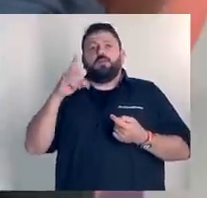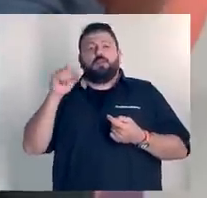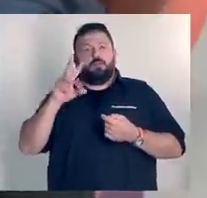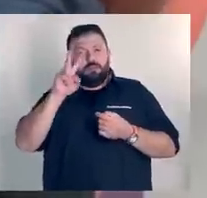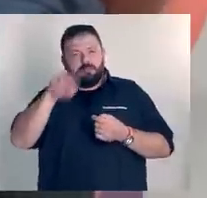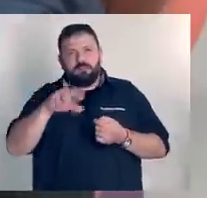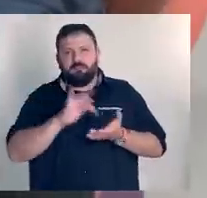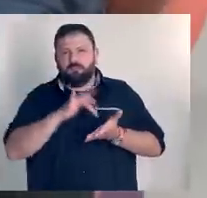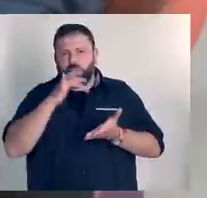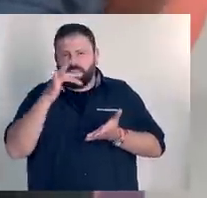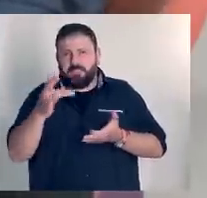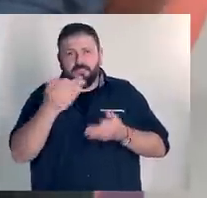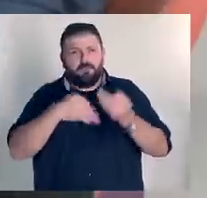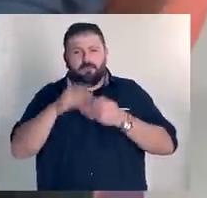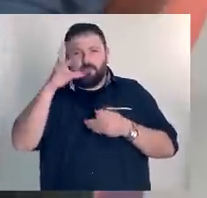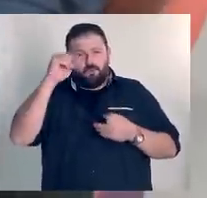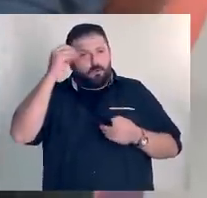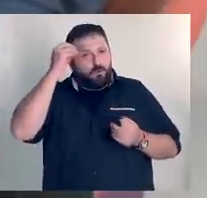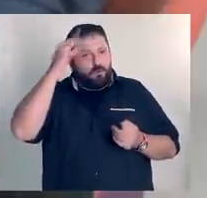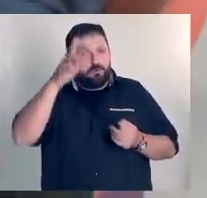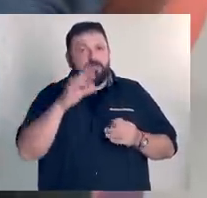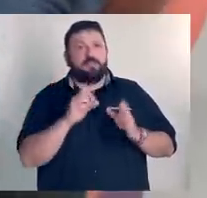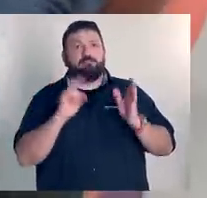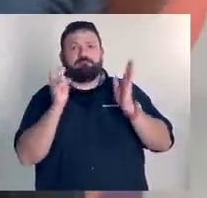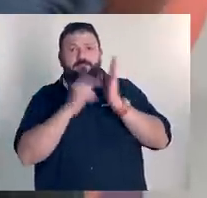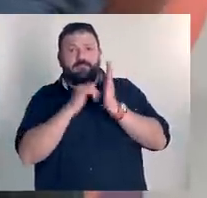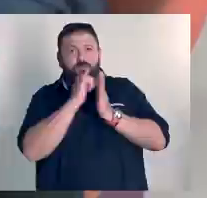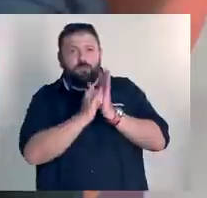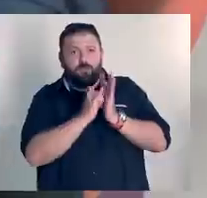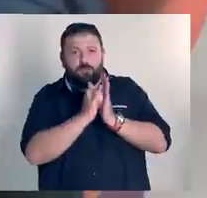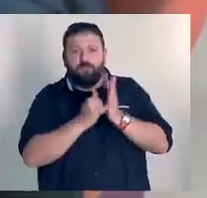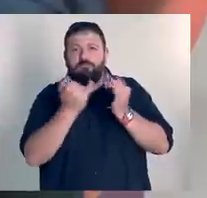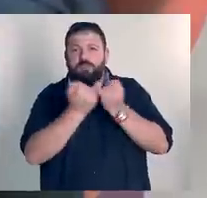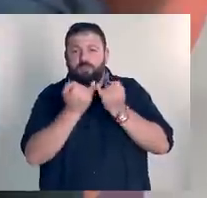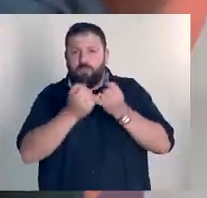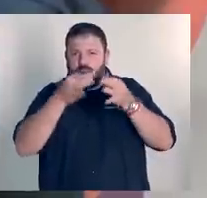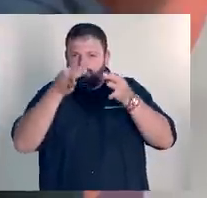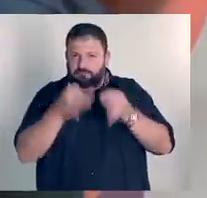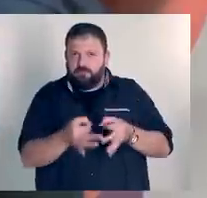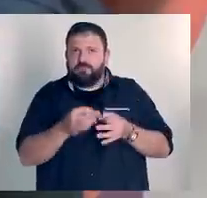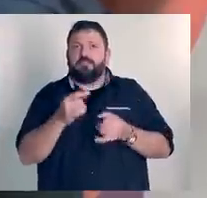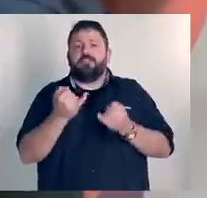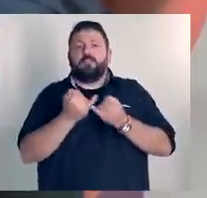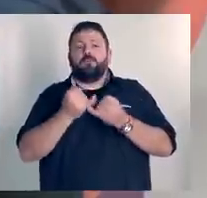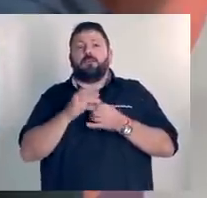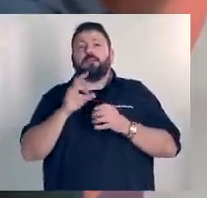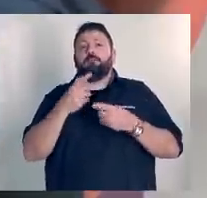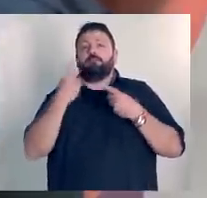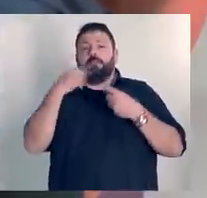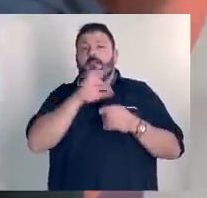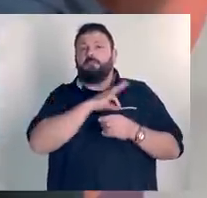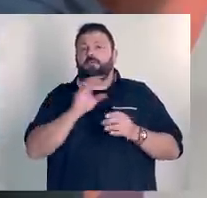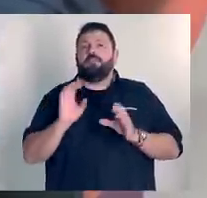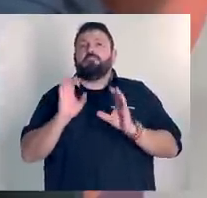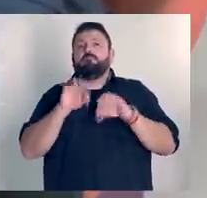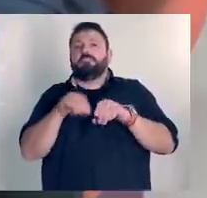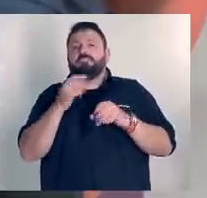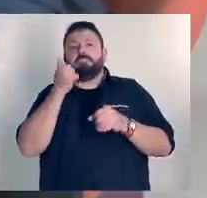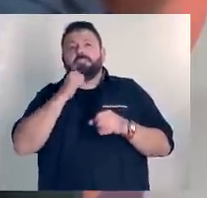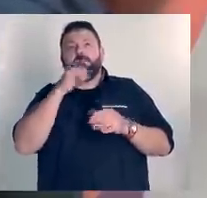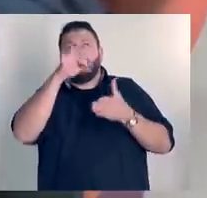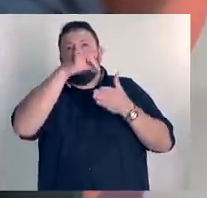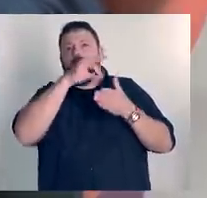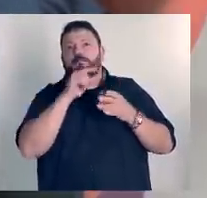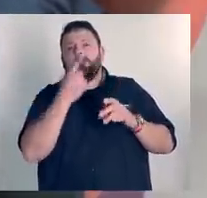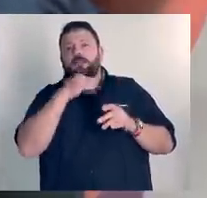como siempre estar acá. No olviden suscribirse a nuestro canal de YouTube, OmniLife Oficial. No olviden también darle suscribir para que siempre le esté llegando la notificación de